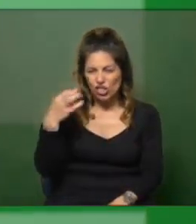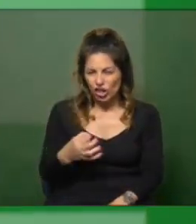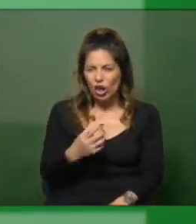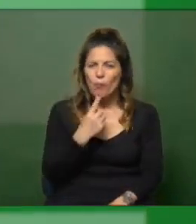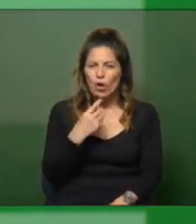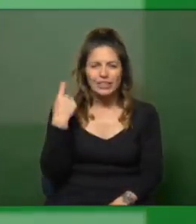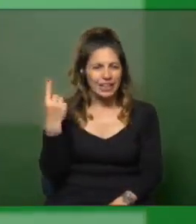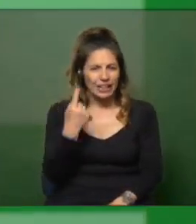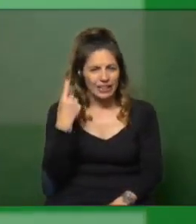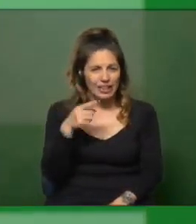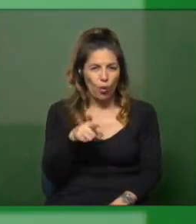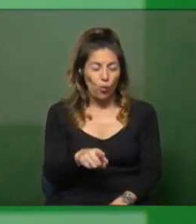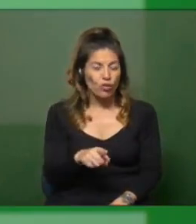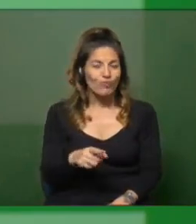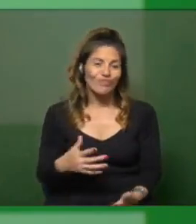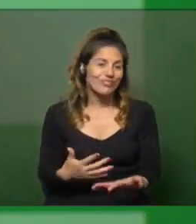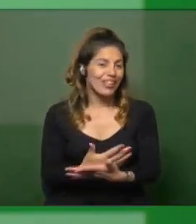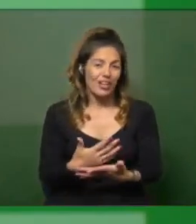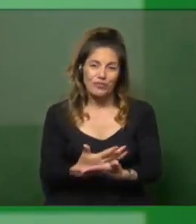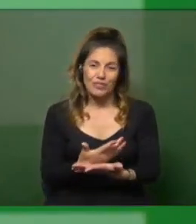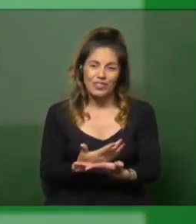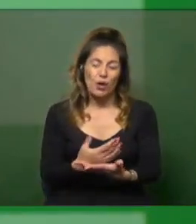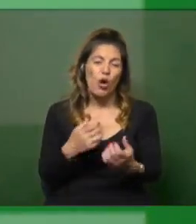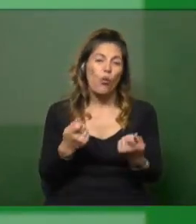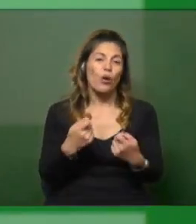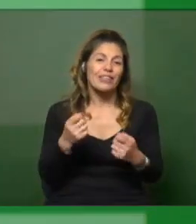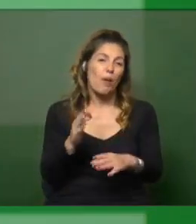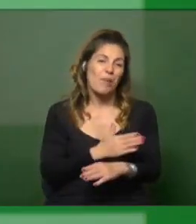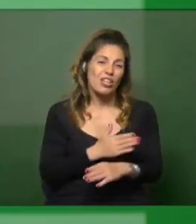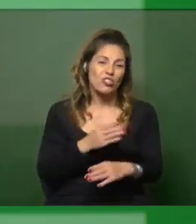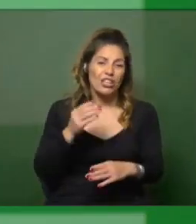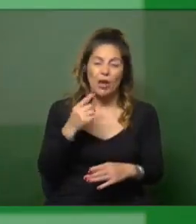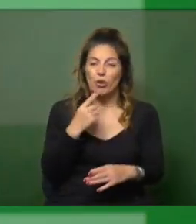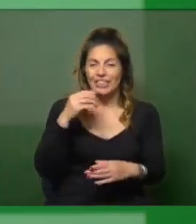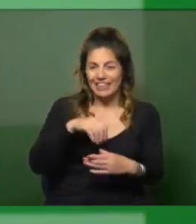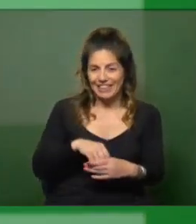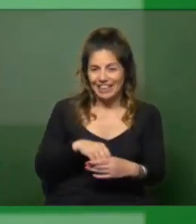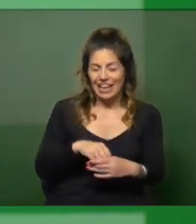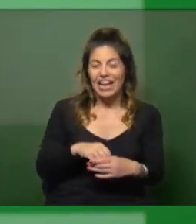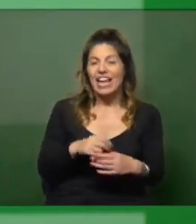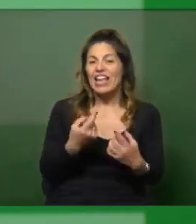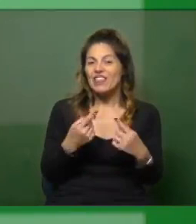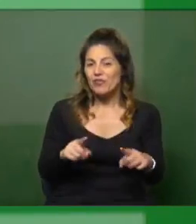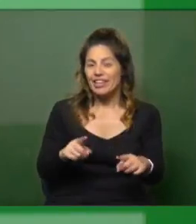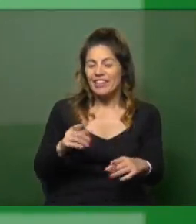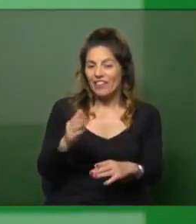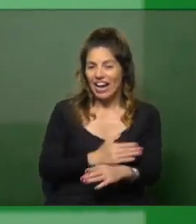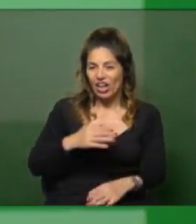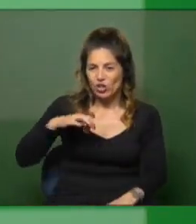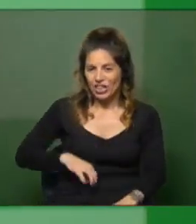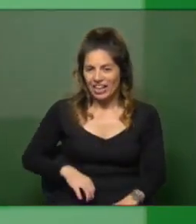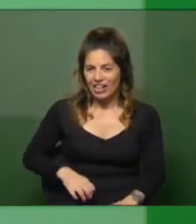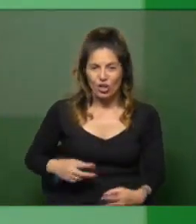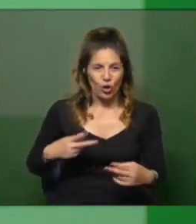política internacional va a ser uno de los sacrificios porque cuesta menos en la política interna porque no es lo mismo bajar los salarios cortar ahora que